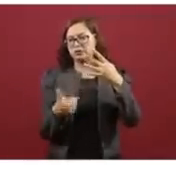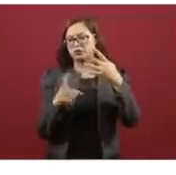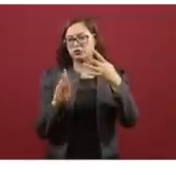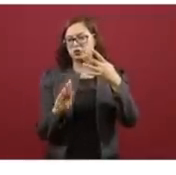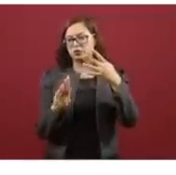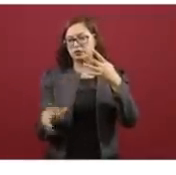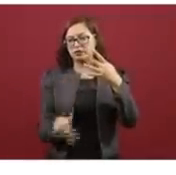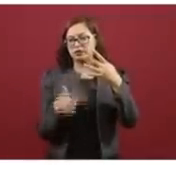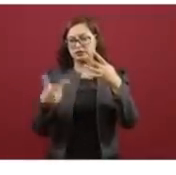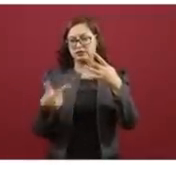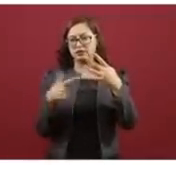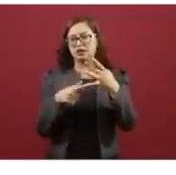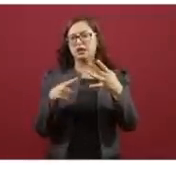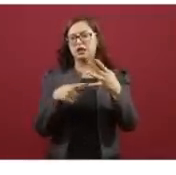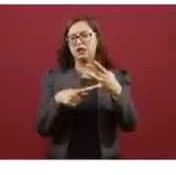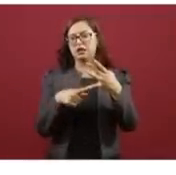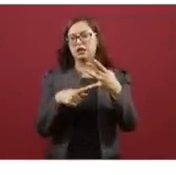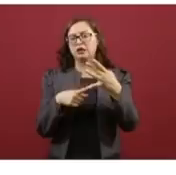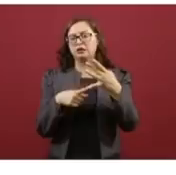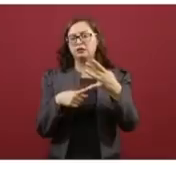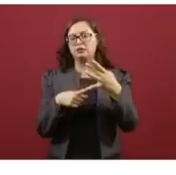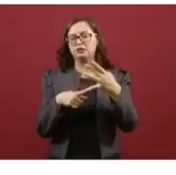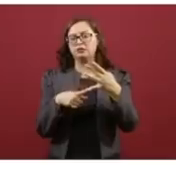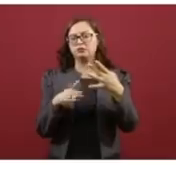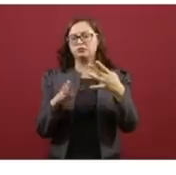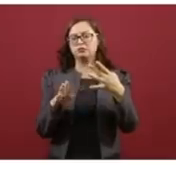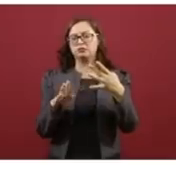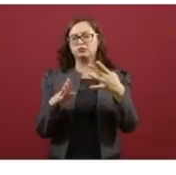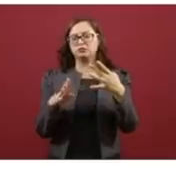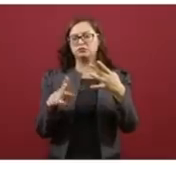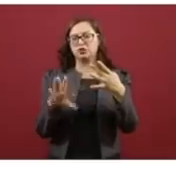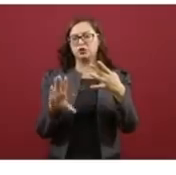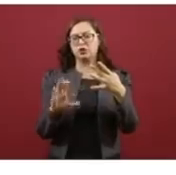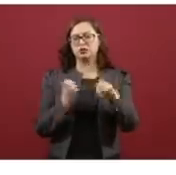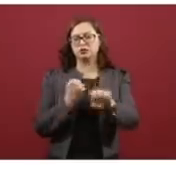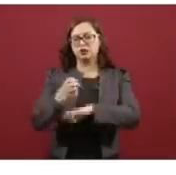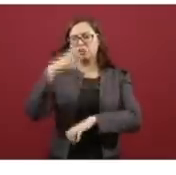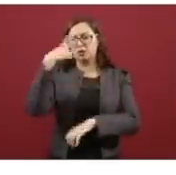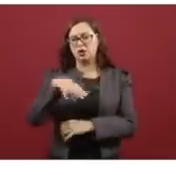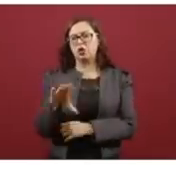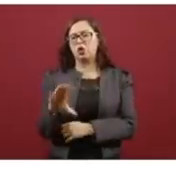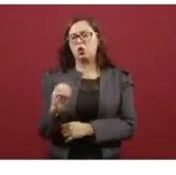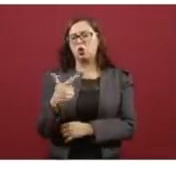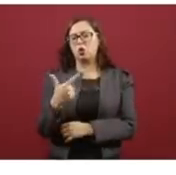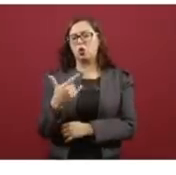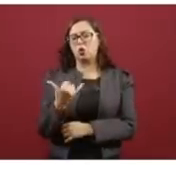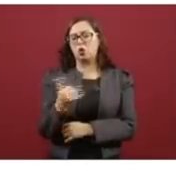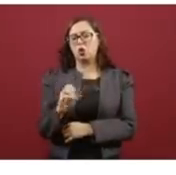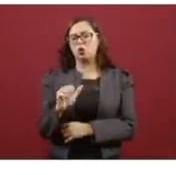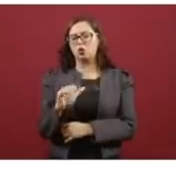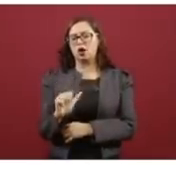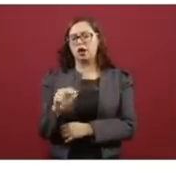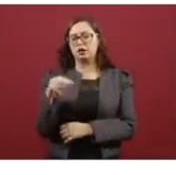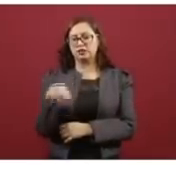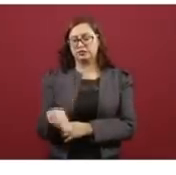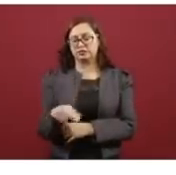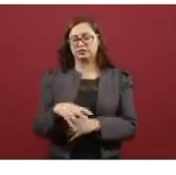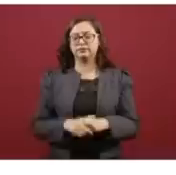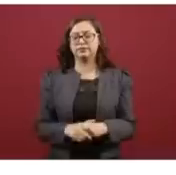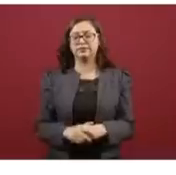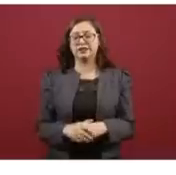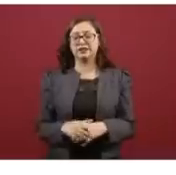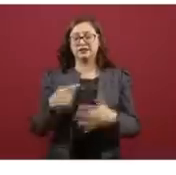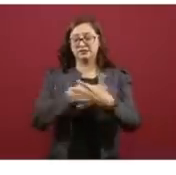coyoacán estado de mexico son las 10 gasolineras estaciones de servicio que dan más caro